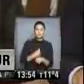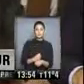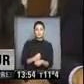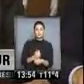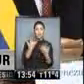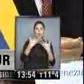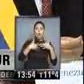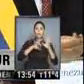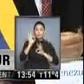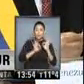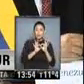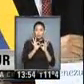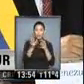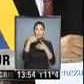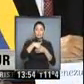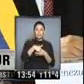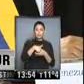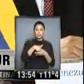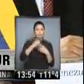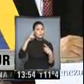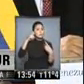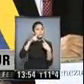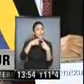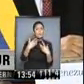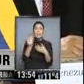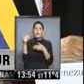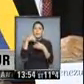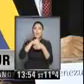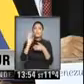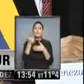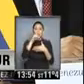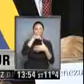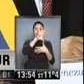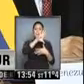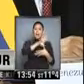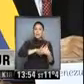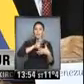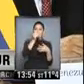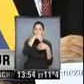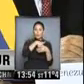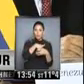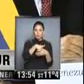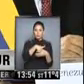Este proyecto encierra la ambición de incluir a toda América